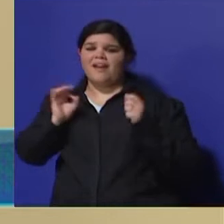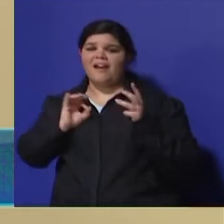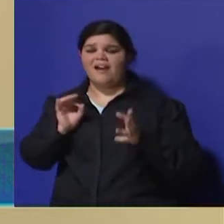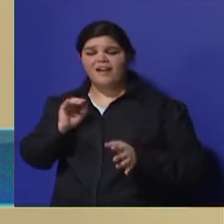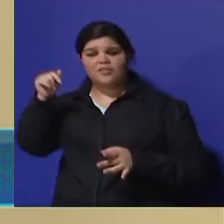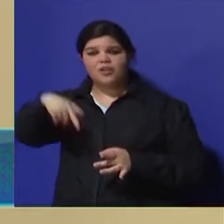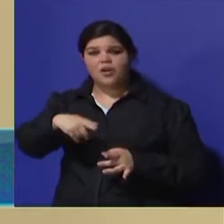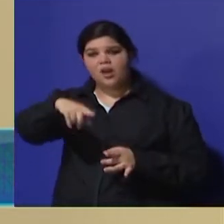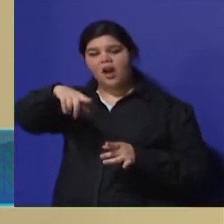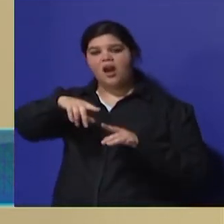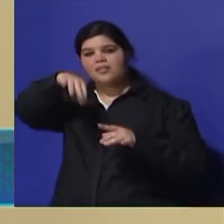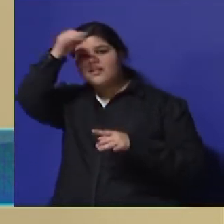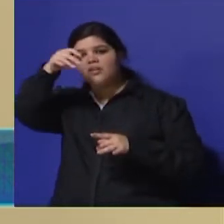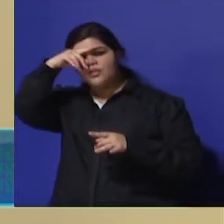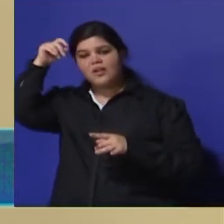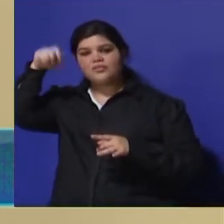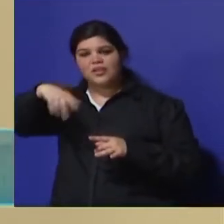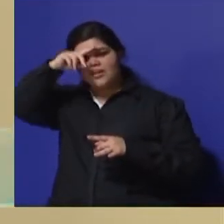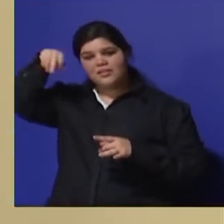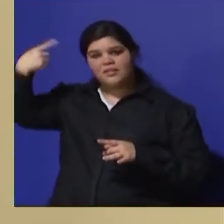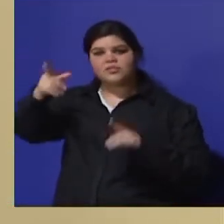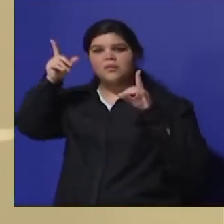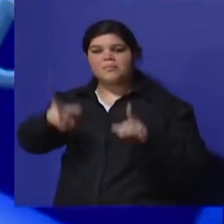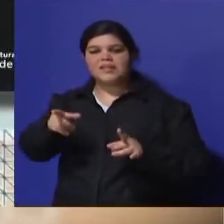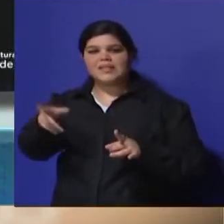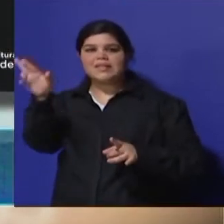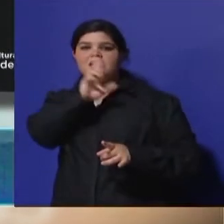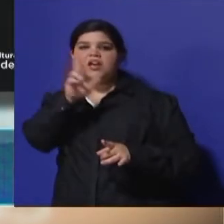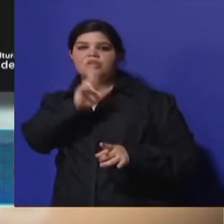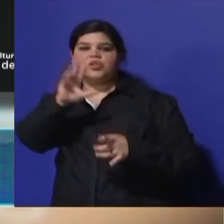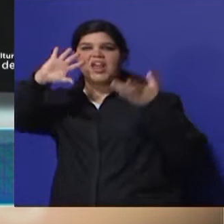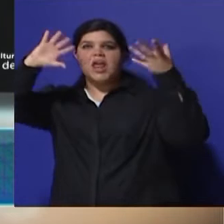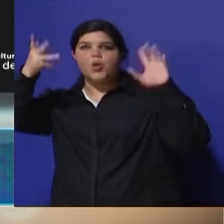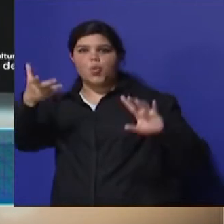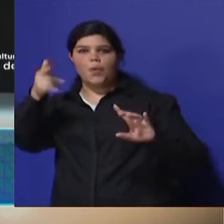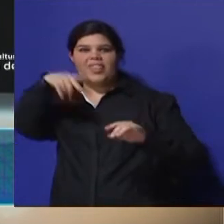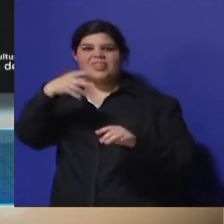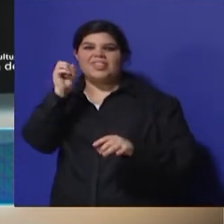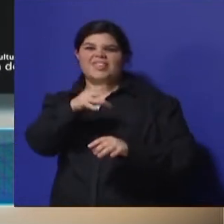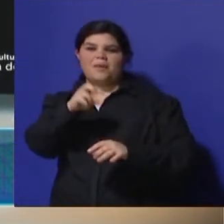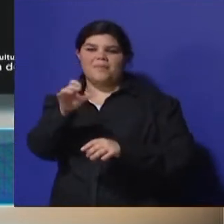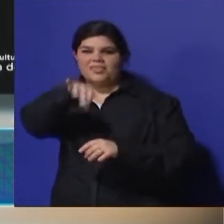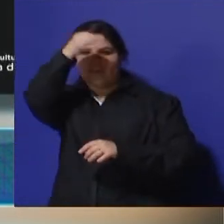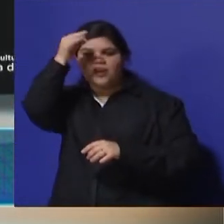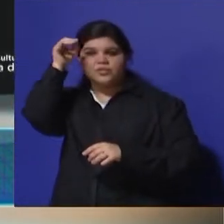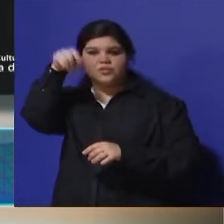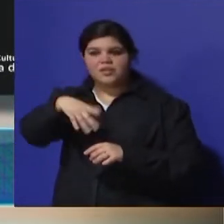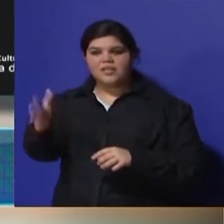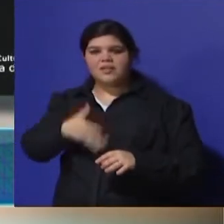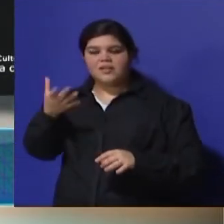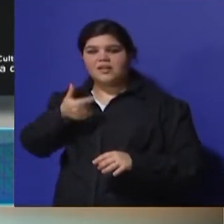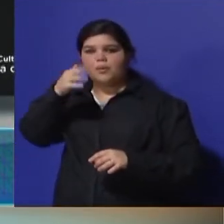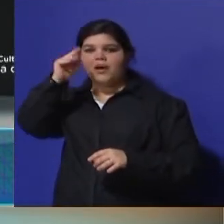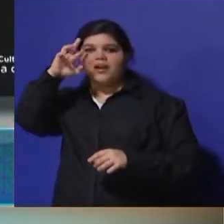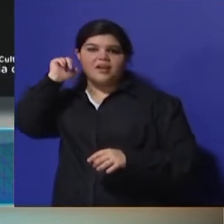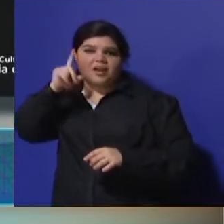obras internacionales, entre ellas Nuestra Señora de las Nubes de Arístides Vargas, escrita y dirigida por Arístides Vargas. Toda la programación la podés